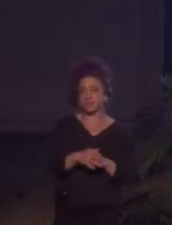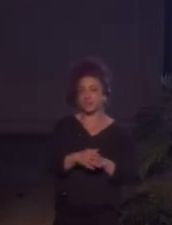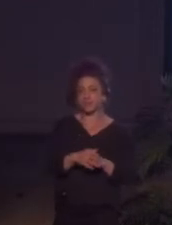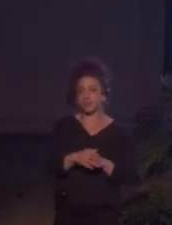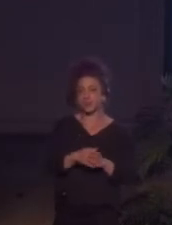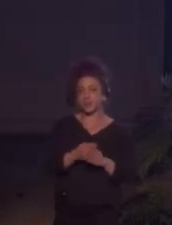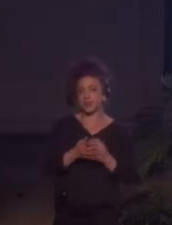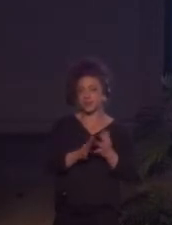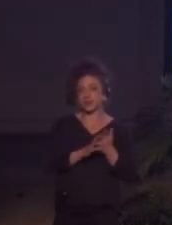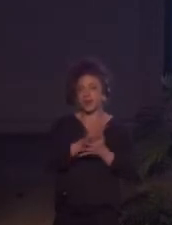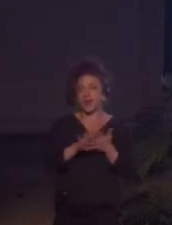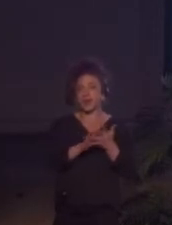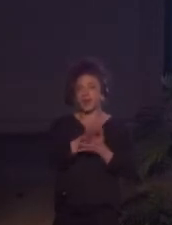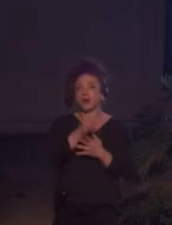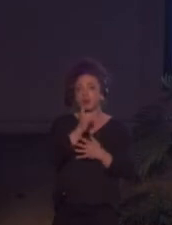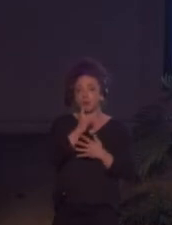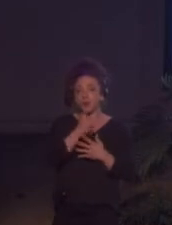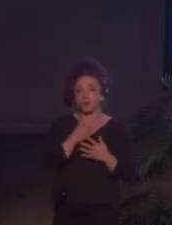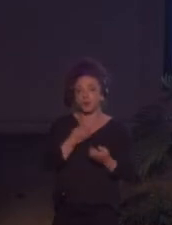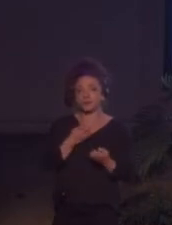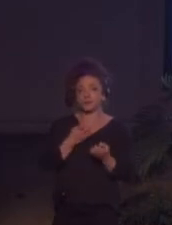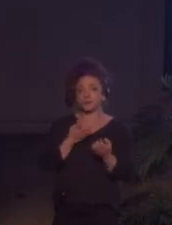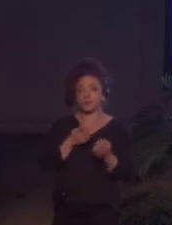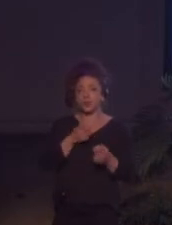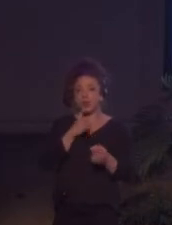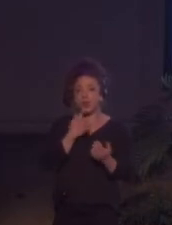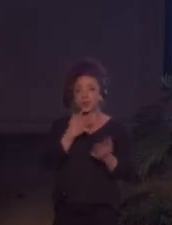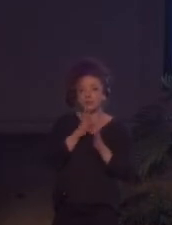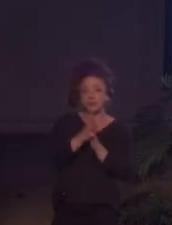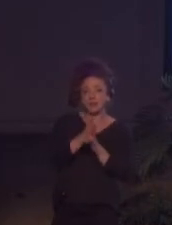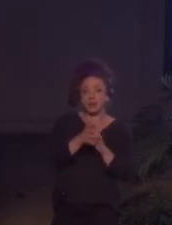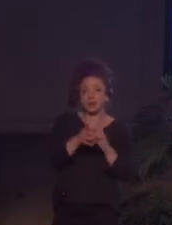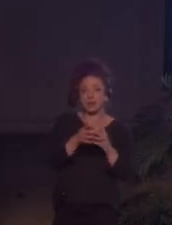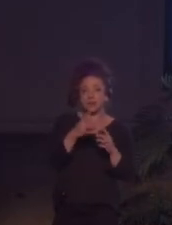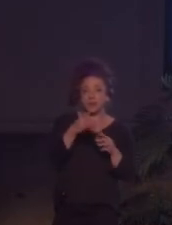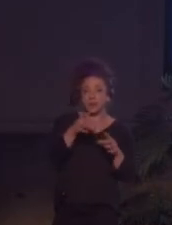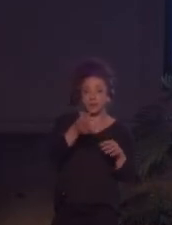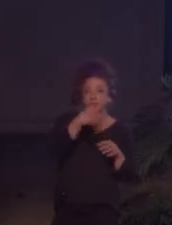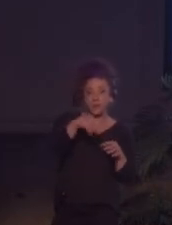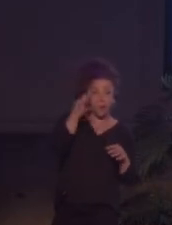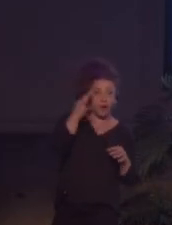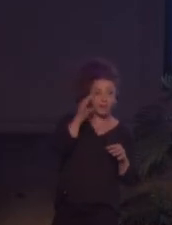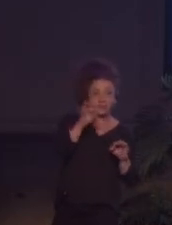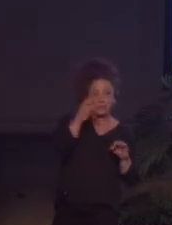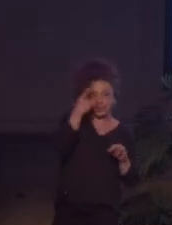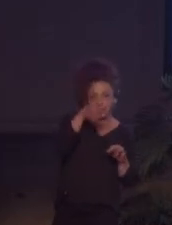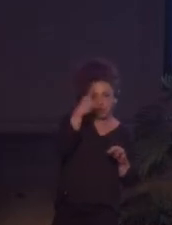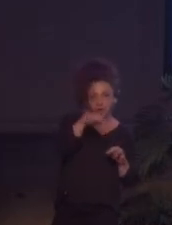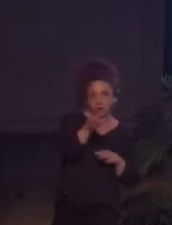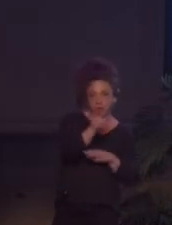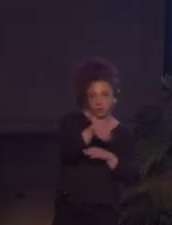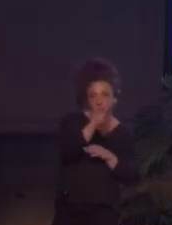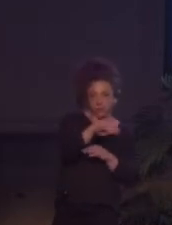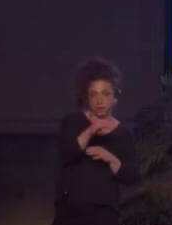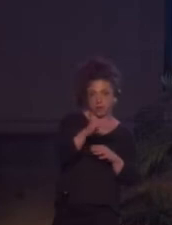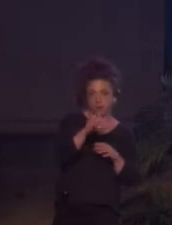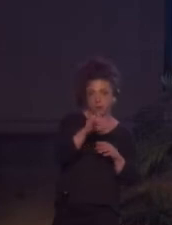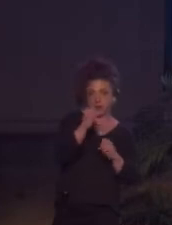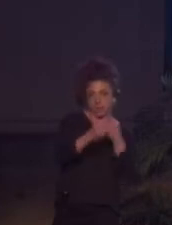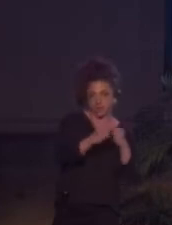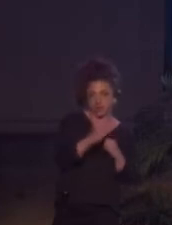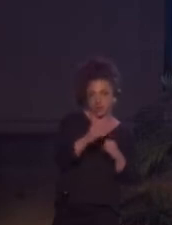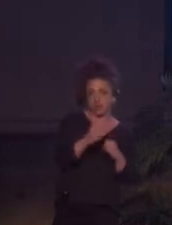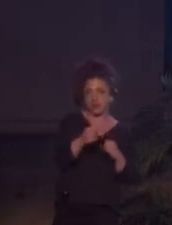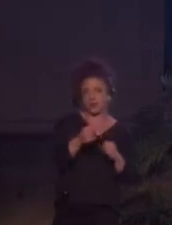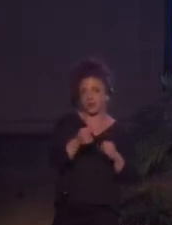¿Cuál es el diálogo ahí, ¿no? Entre antiespecistas y ganaderas, ¿no? Dentro de un, imagino que lo habréis